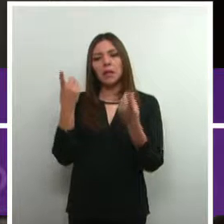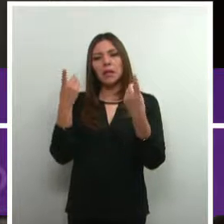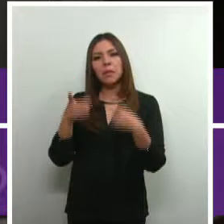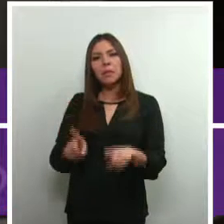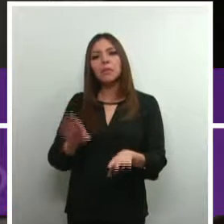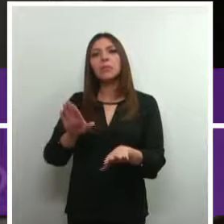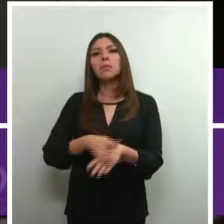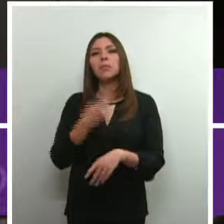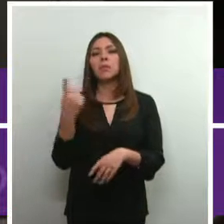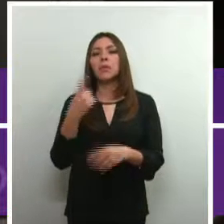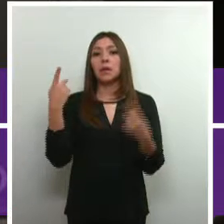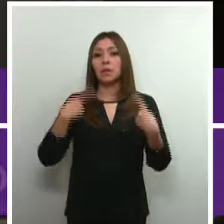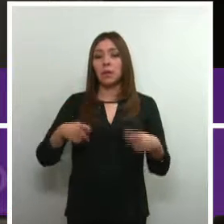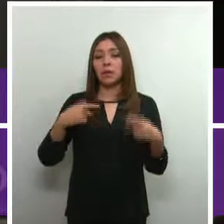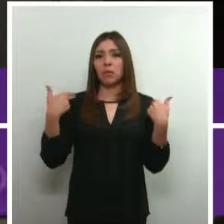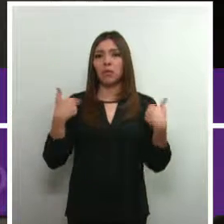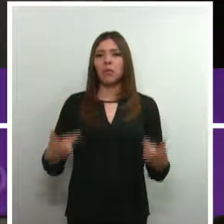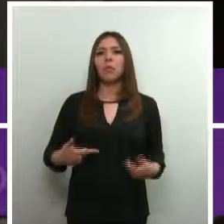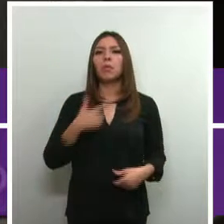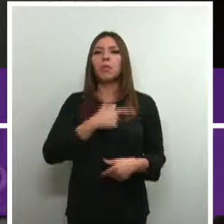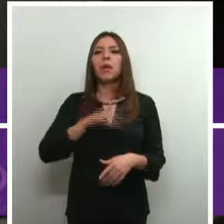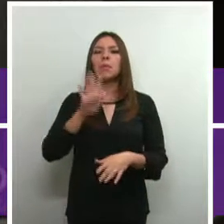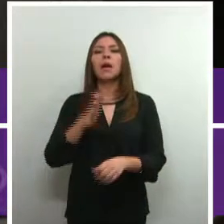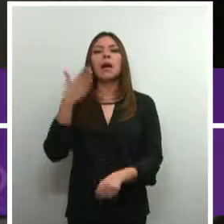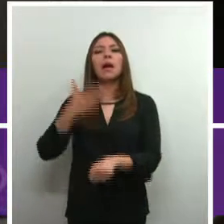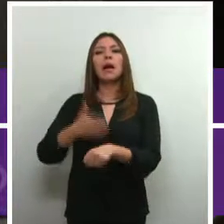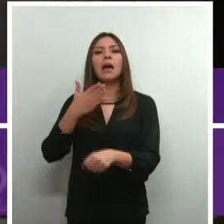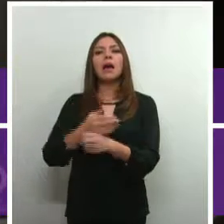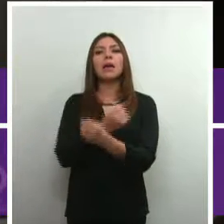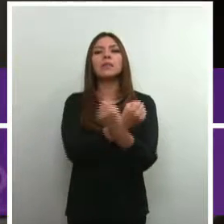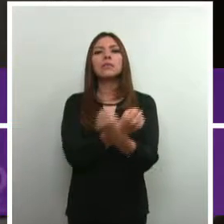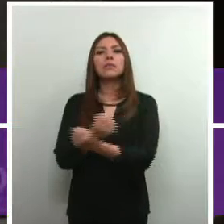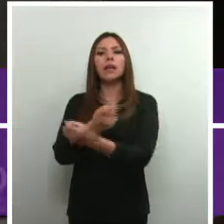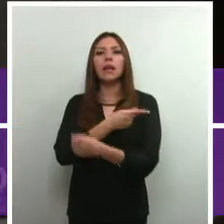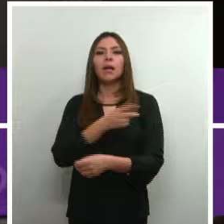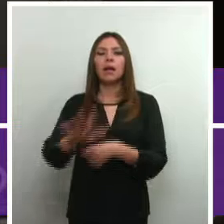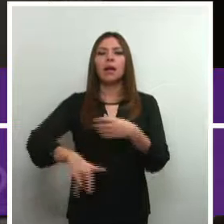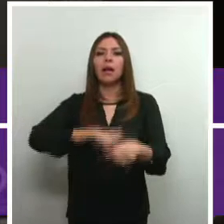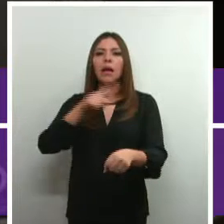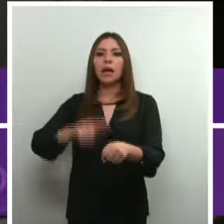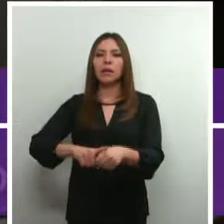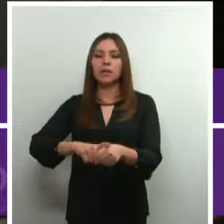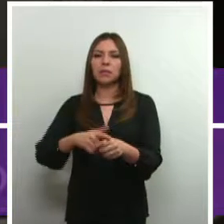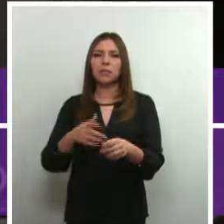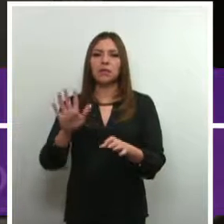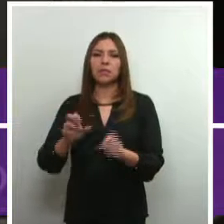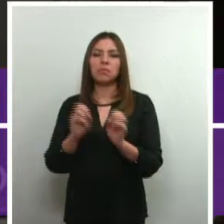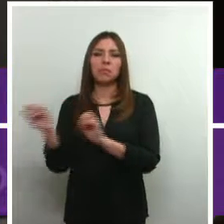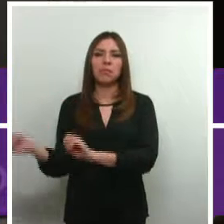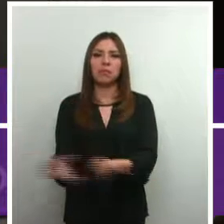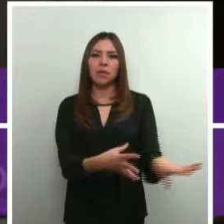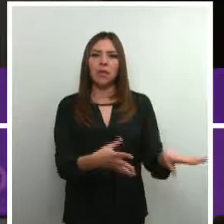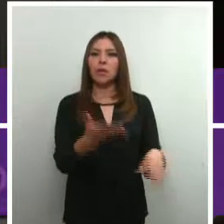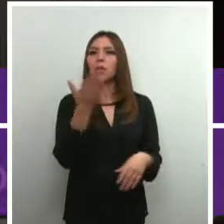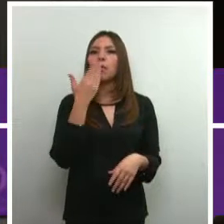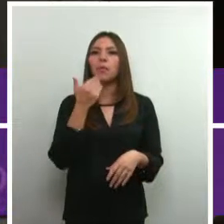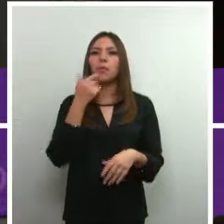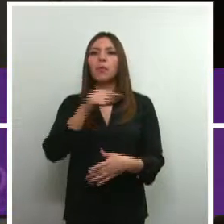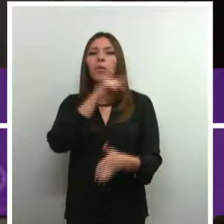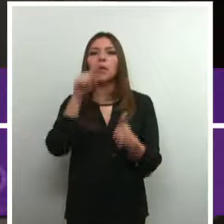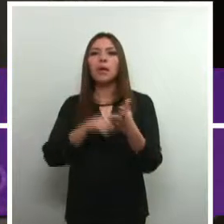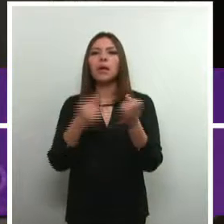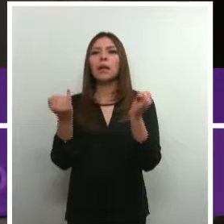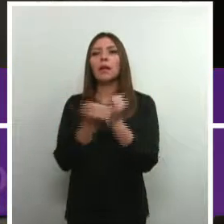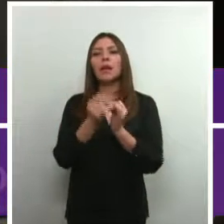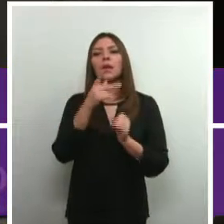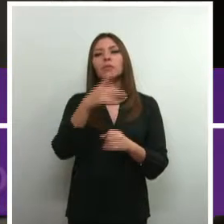cautiverio porque al humano le gusta esclavizarlos para su exhibición, sin procurarles un ambiente semejante a su